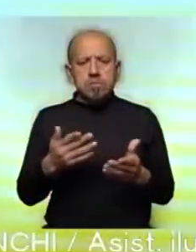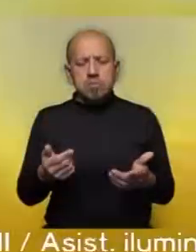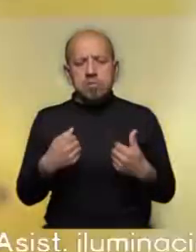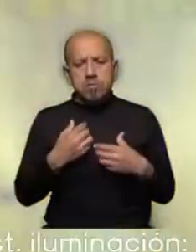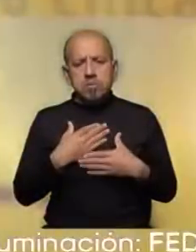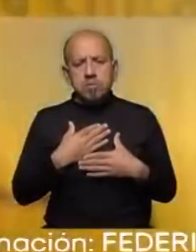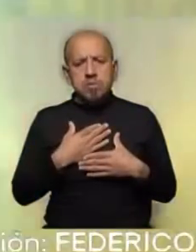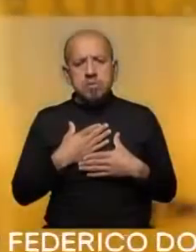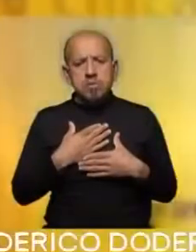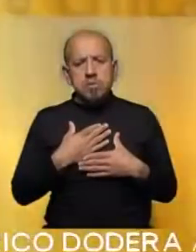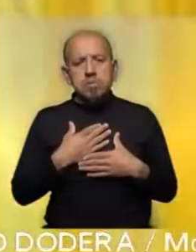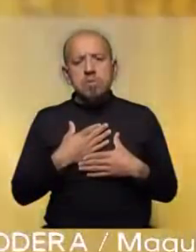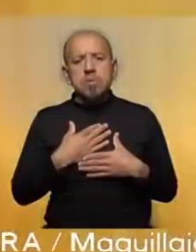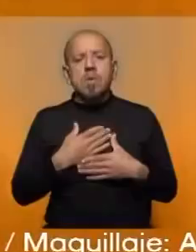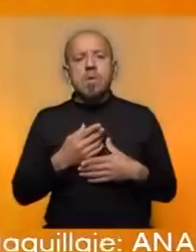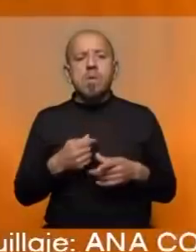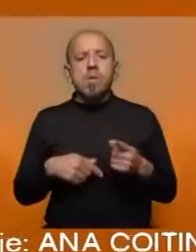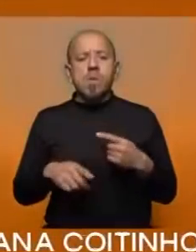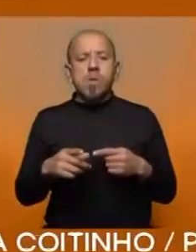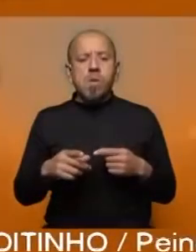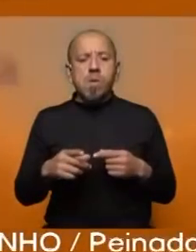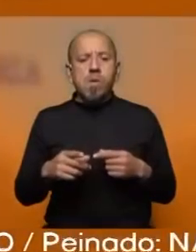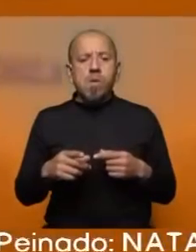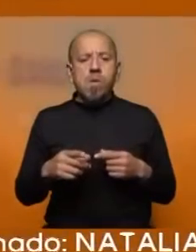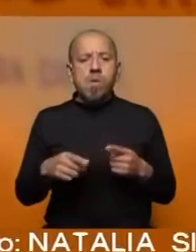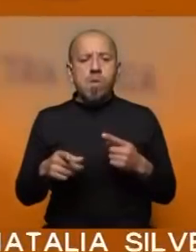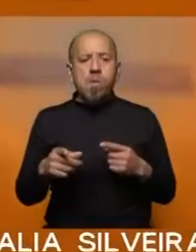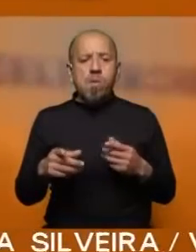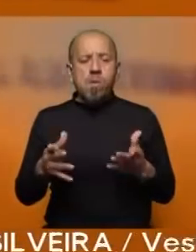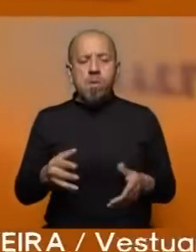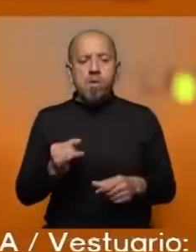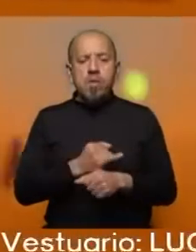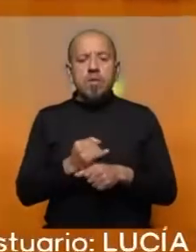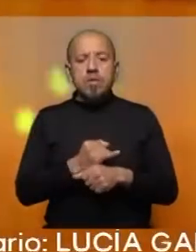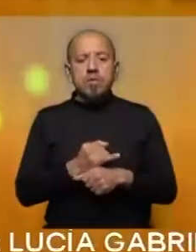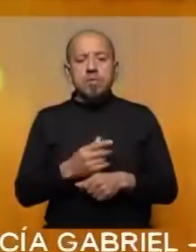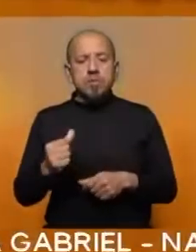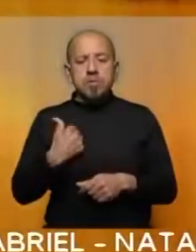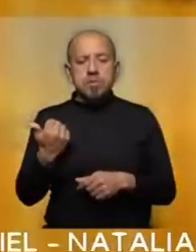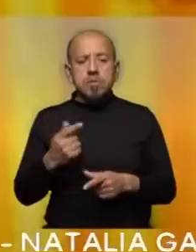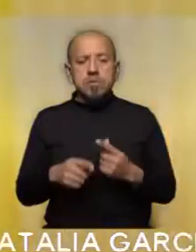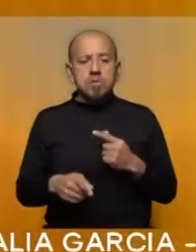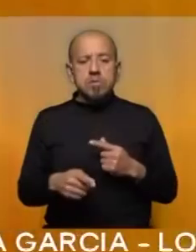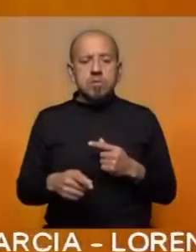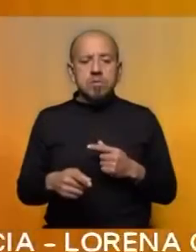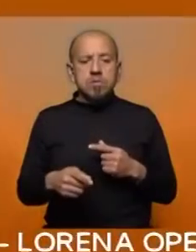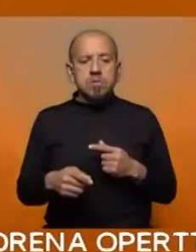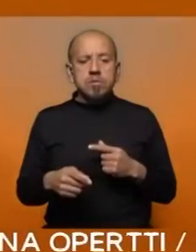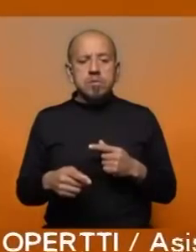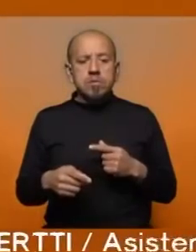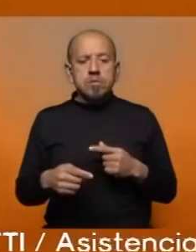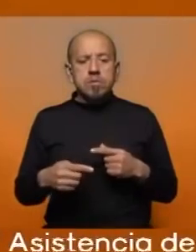nosotros y bueno todo eso se va a pensar sí que hubo este instituciones que se favorecieron con esto y y eso no